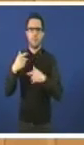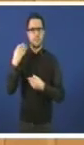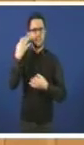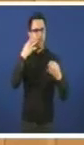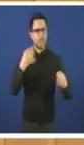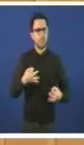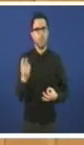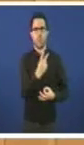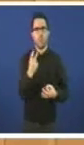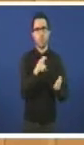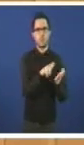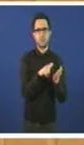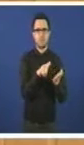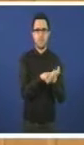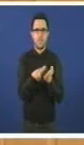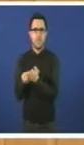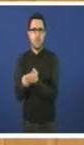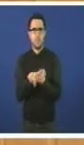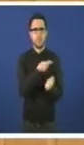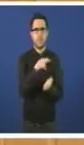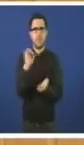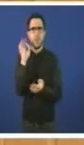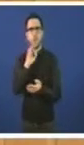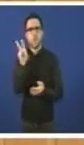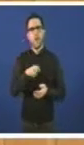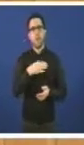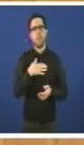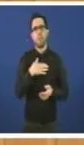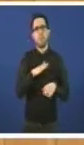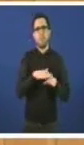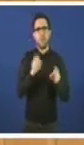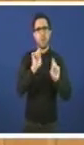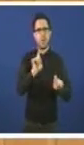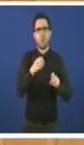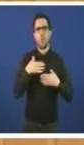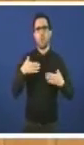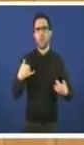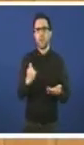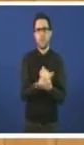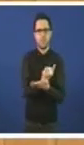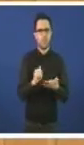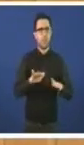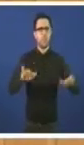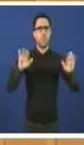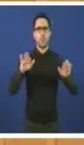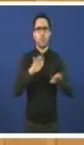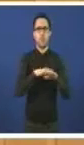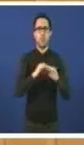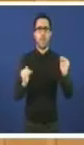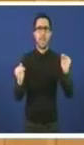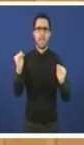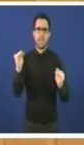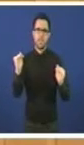lenguas son perfectamente aptos para impartir cualquiera materia lo que pasa que obligación de establecer un equilibrio no en sí no le va a